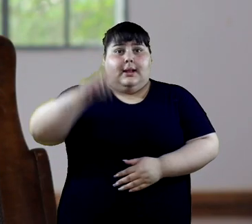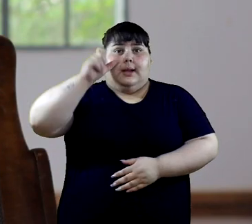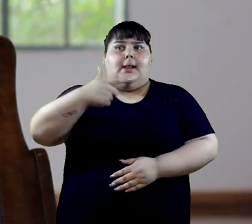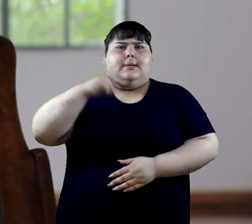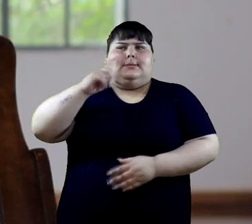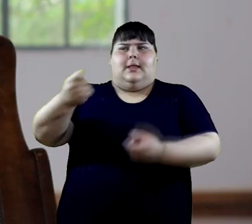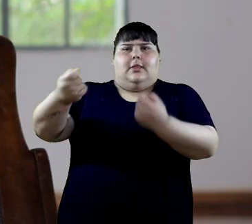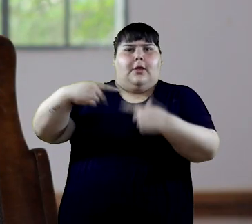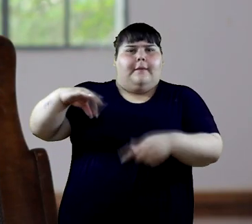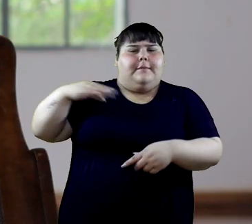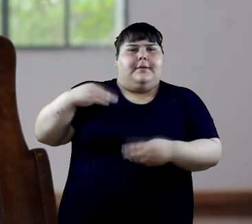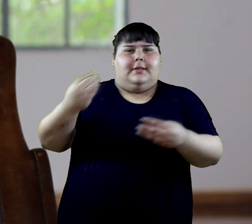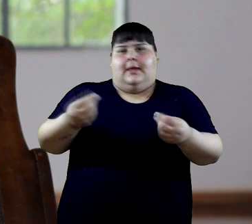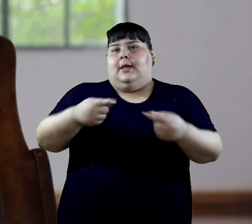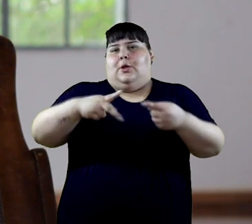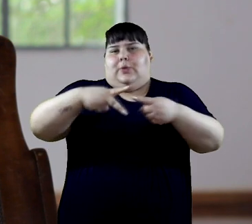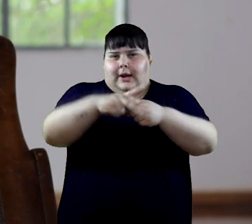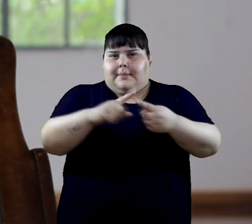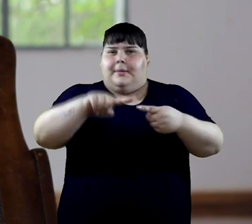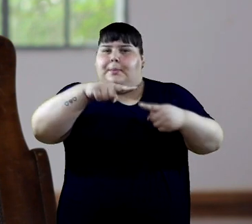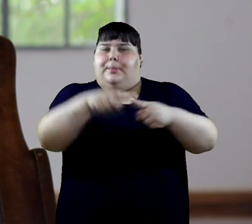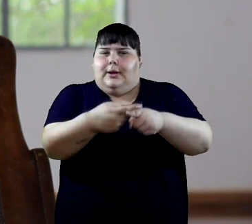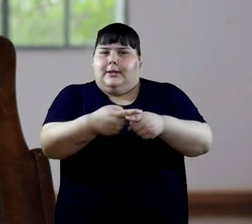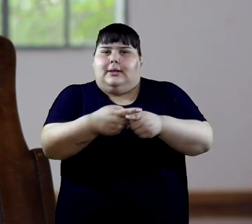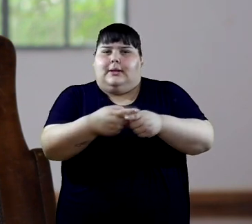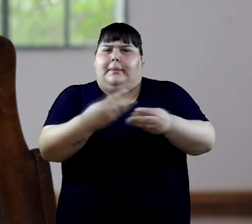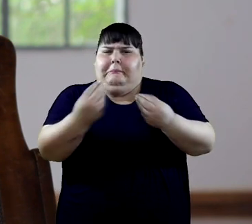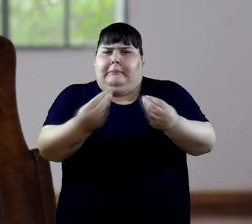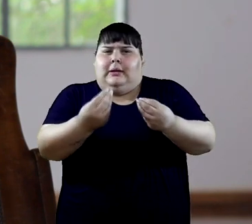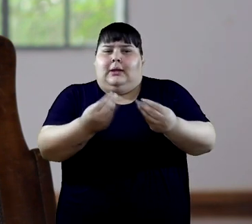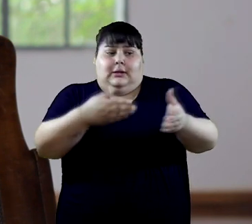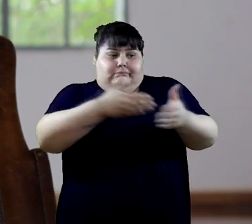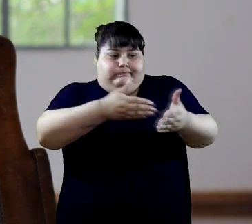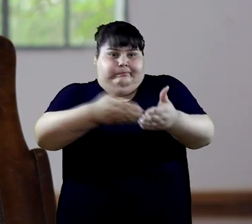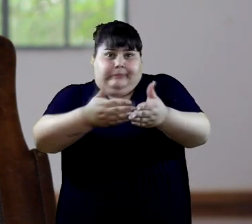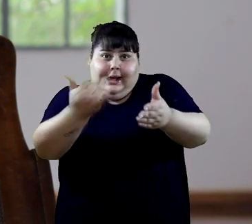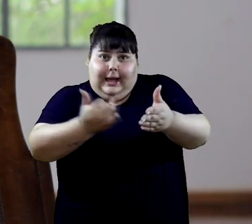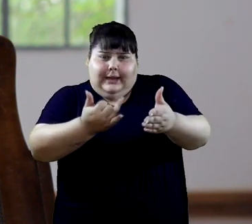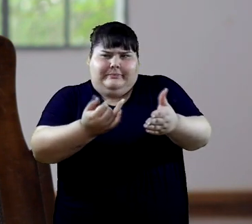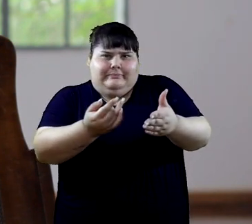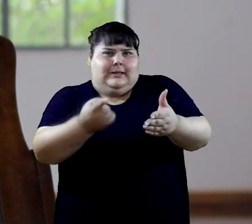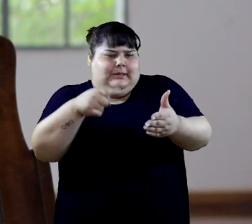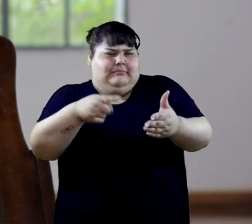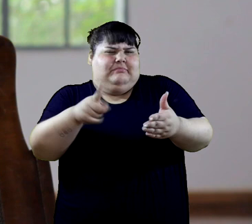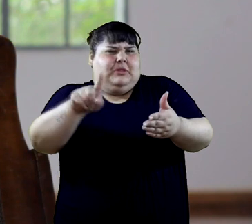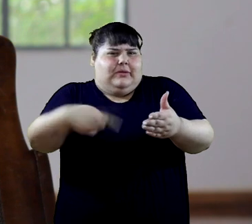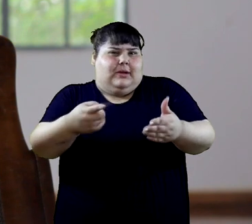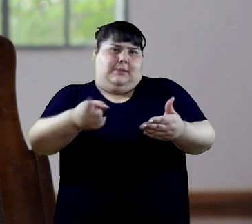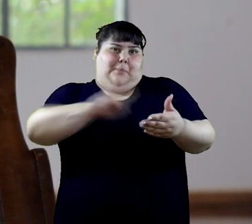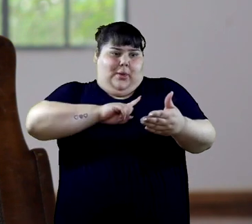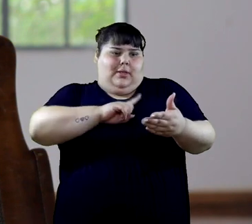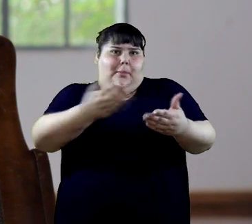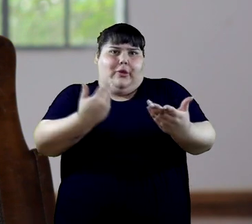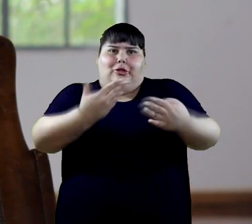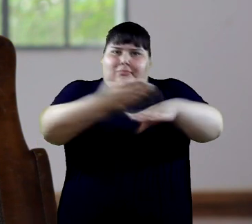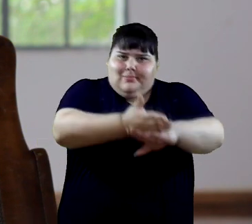la ESI lo que trajo a mi vida fue una herramienta política para poder vencer